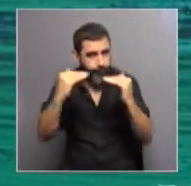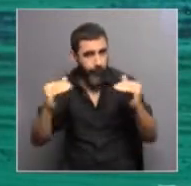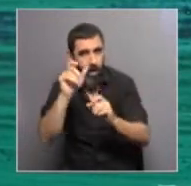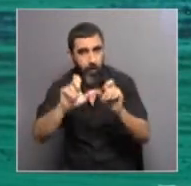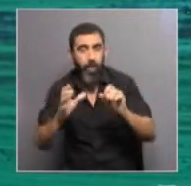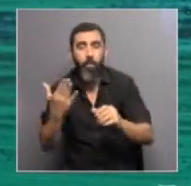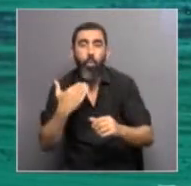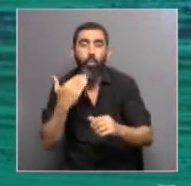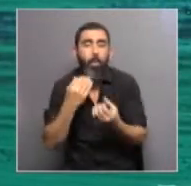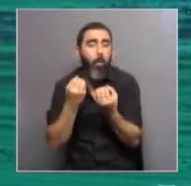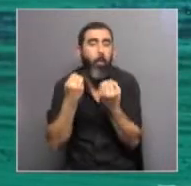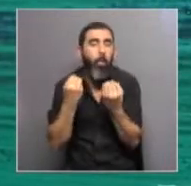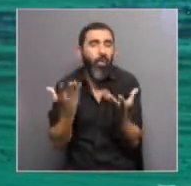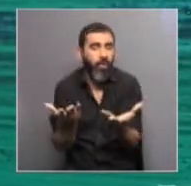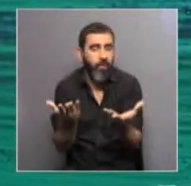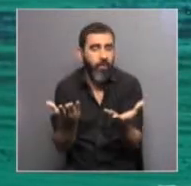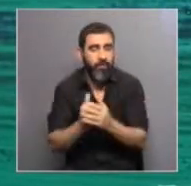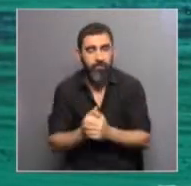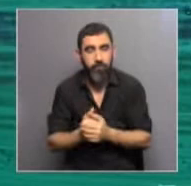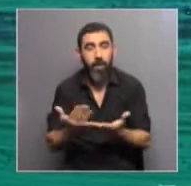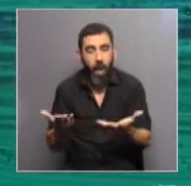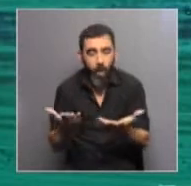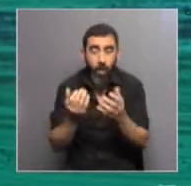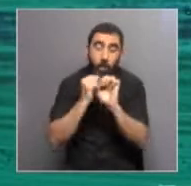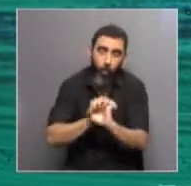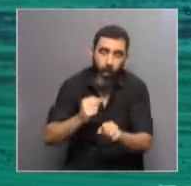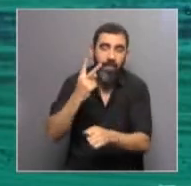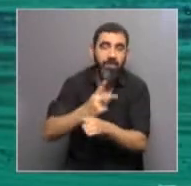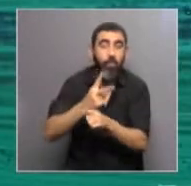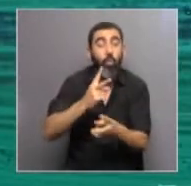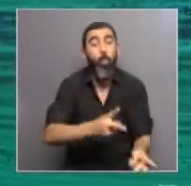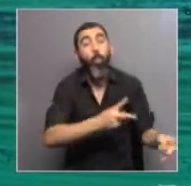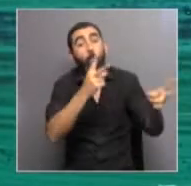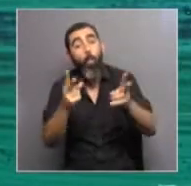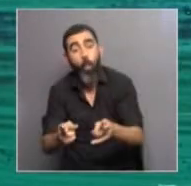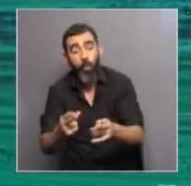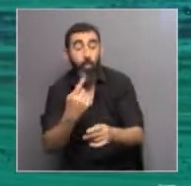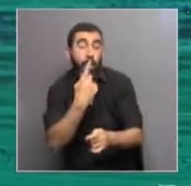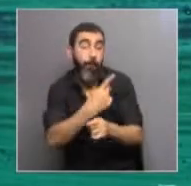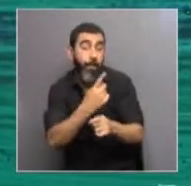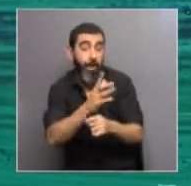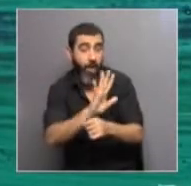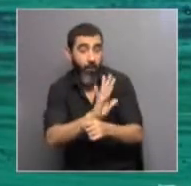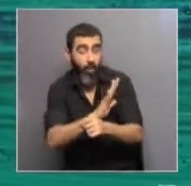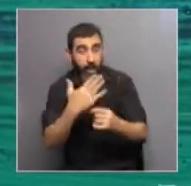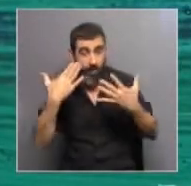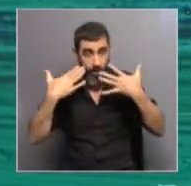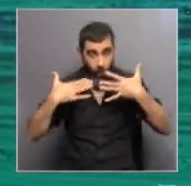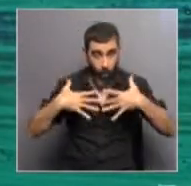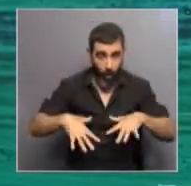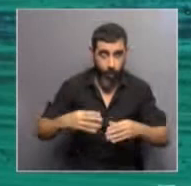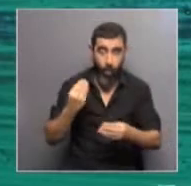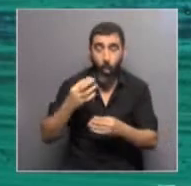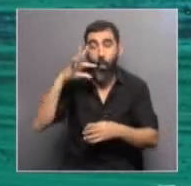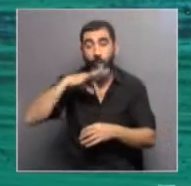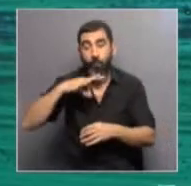no se sabe el mecanismo exacto. Entonces, ahora podemos pasar a esa segunda etapa, ya que la primera parte de la biología del cuerpo y de cómo el